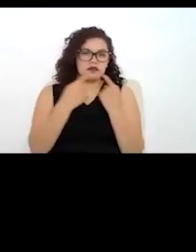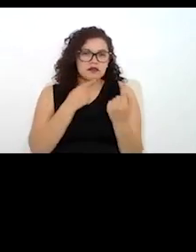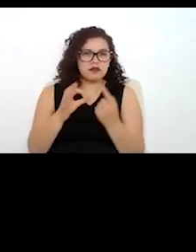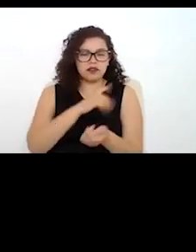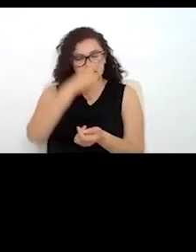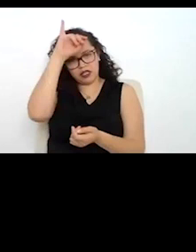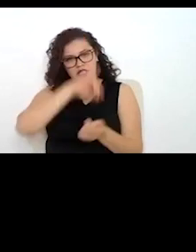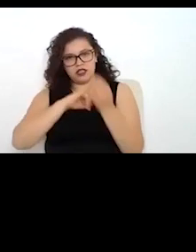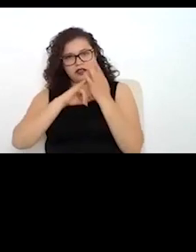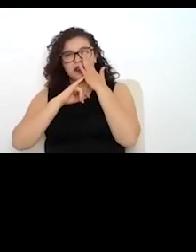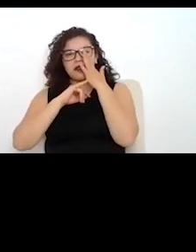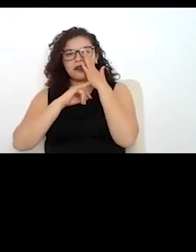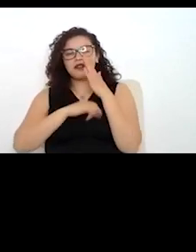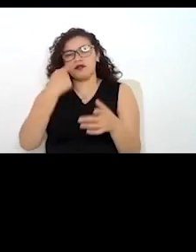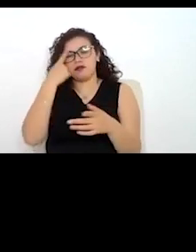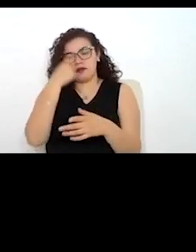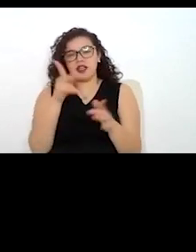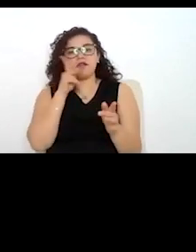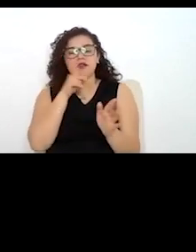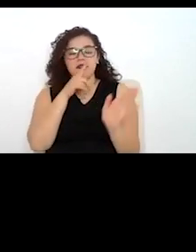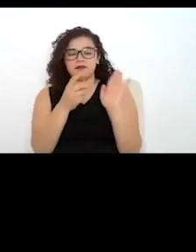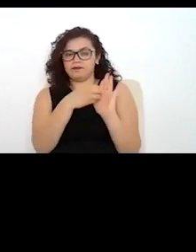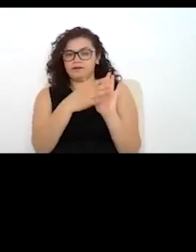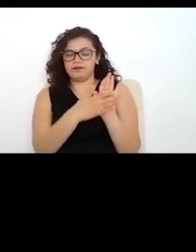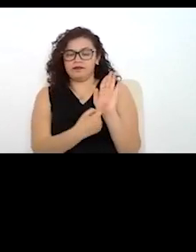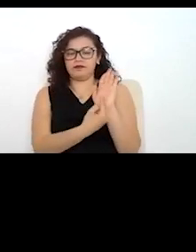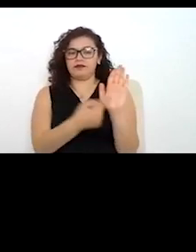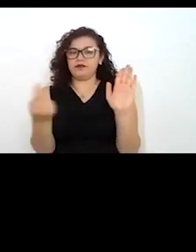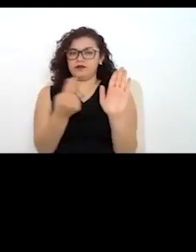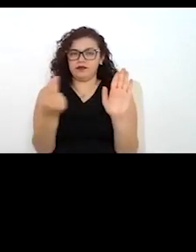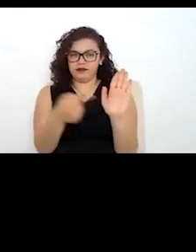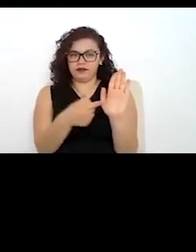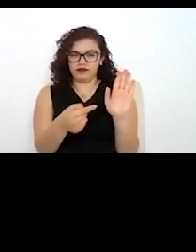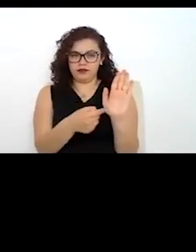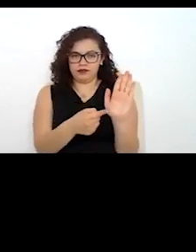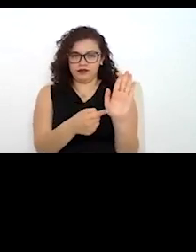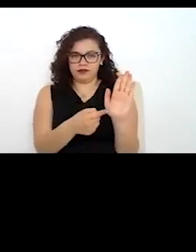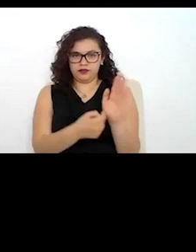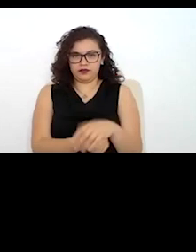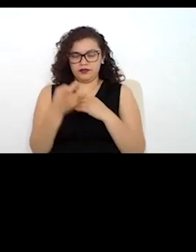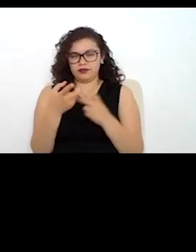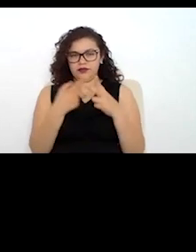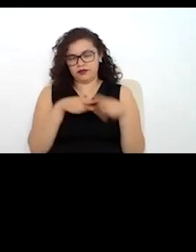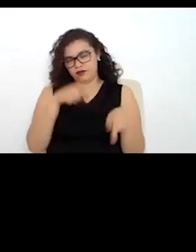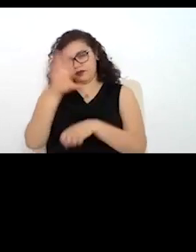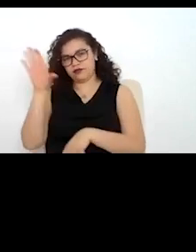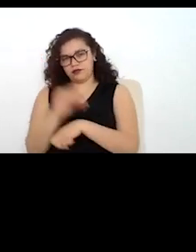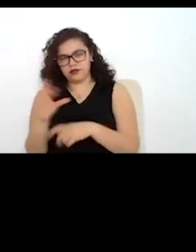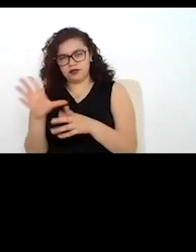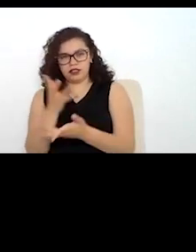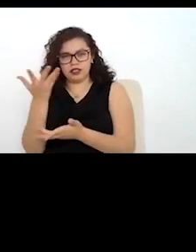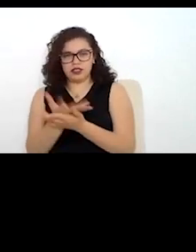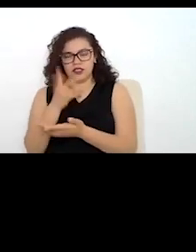patrón para hacer evidencia de este tipo de necesidades, ¿no? Y esto entraría dentro de los permisos y licencias que se